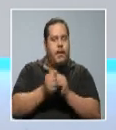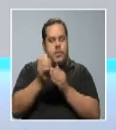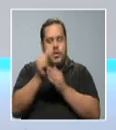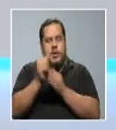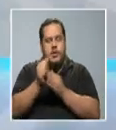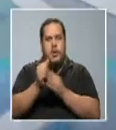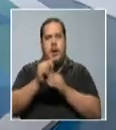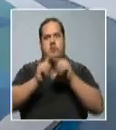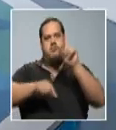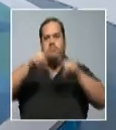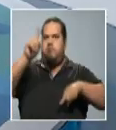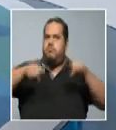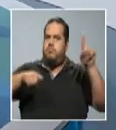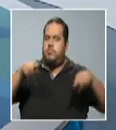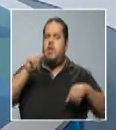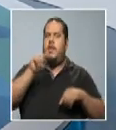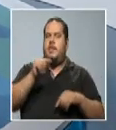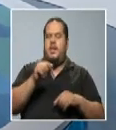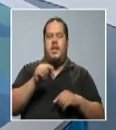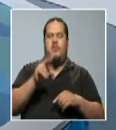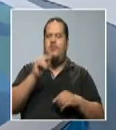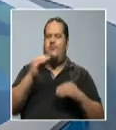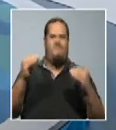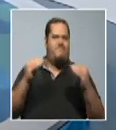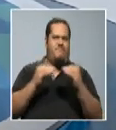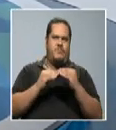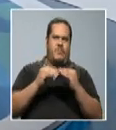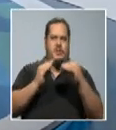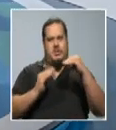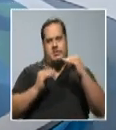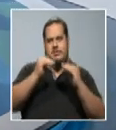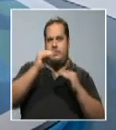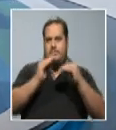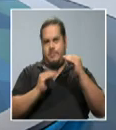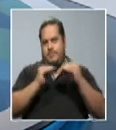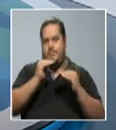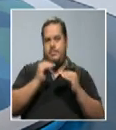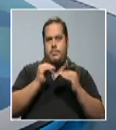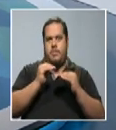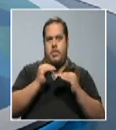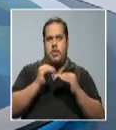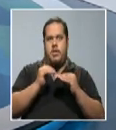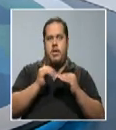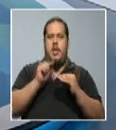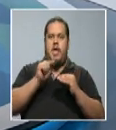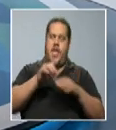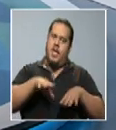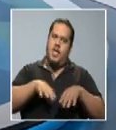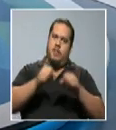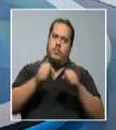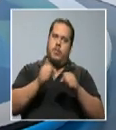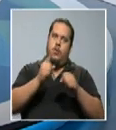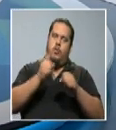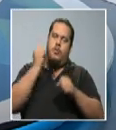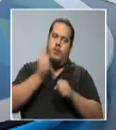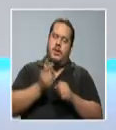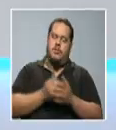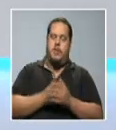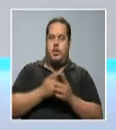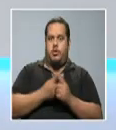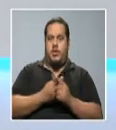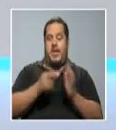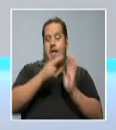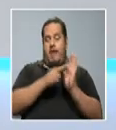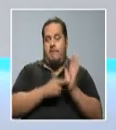pues representa cierta inestabilidad, cierta incertidumbre en asumir una obligación. Entonces, como regla